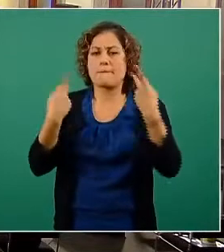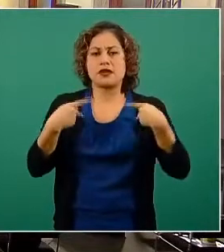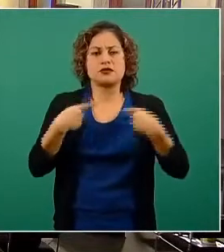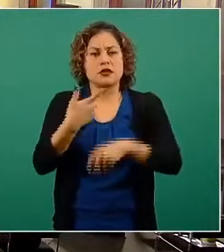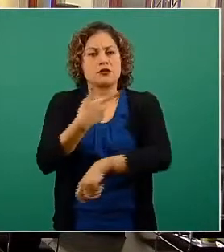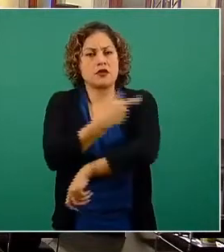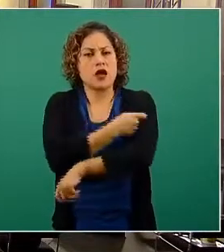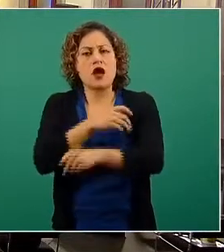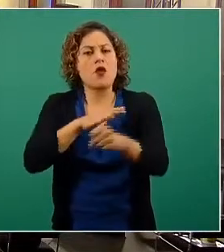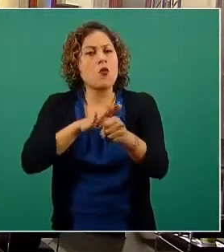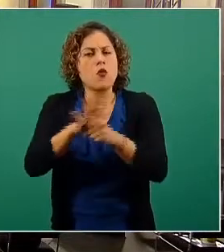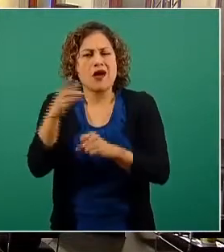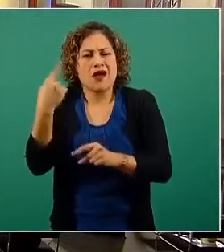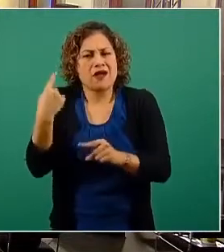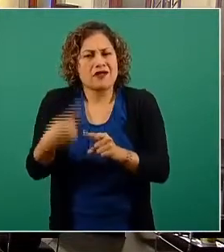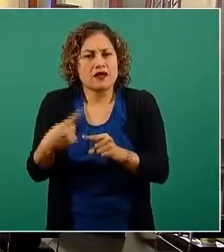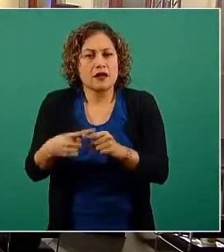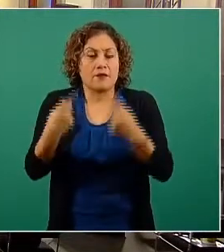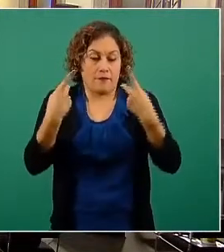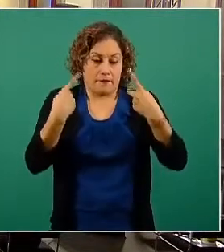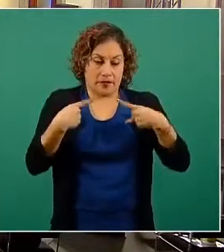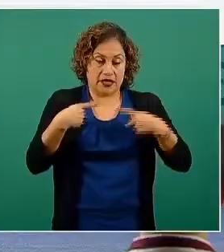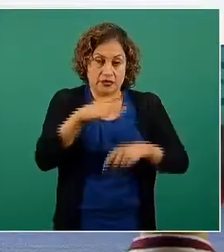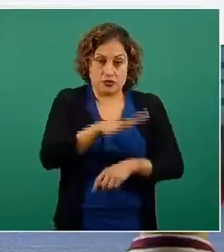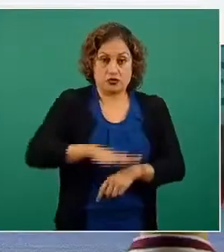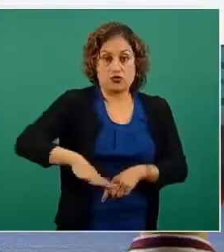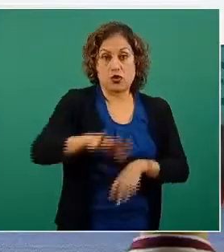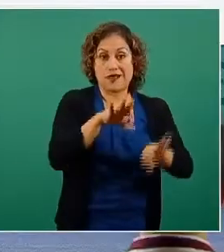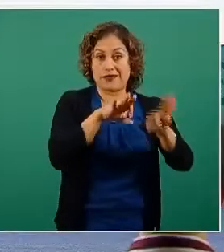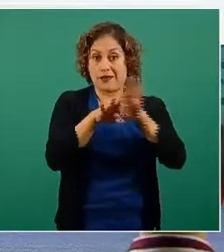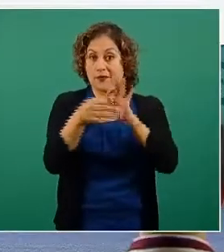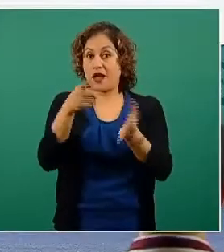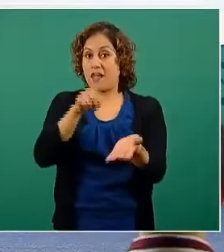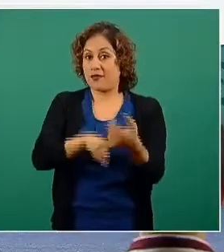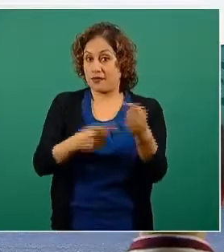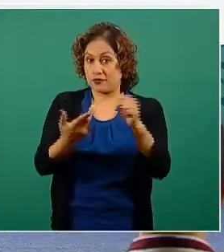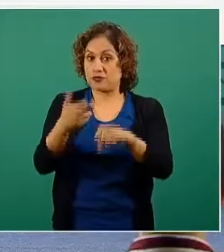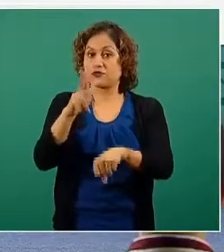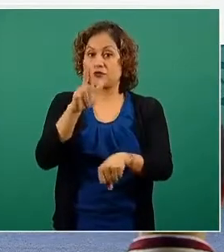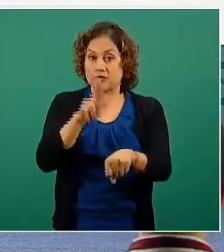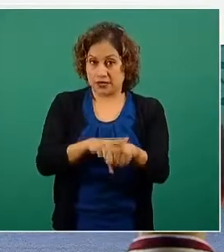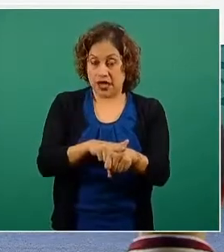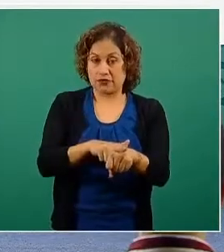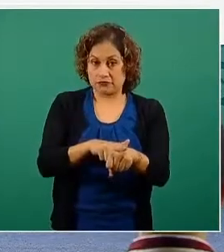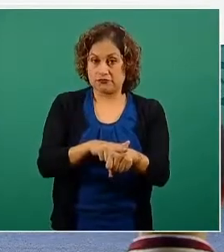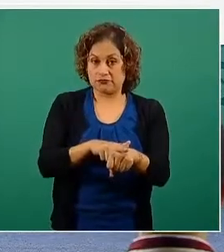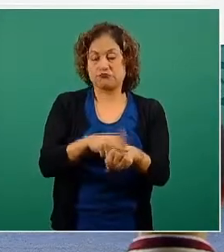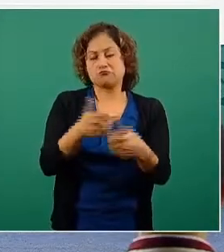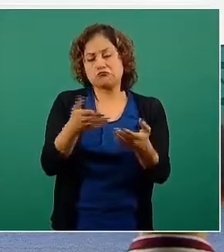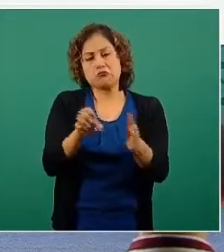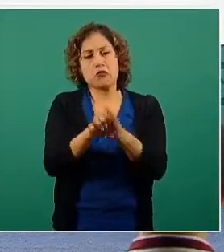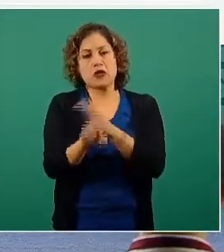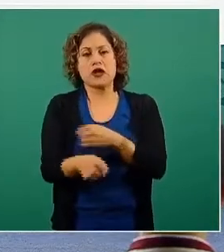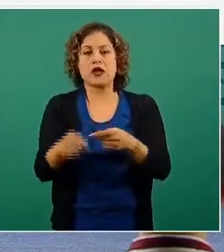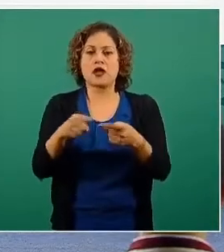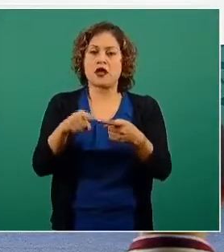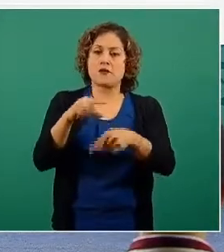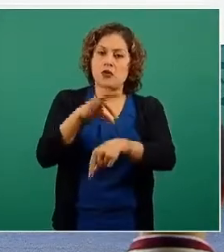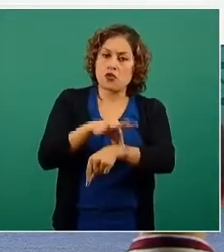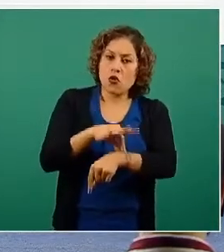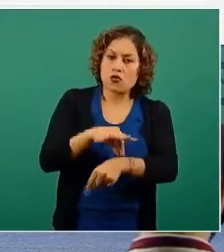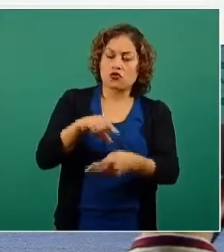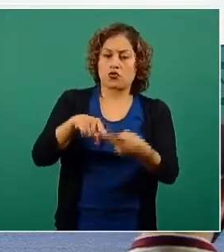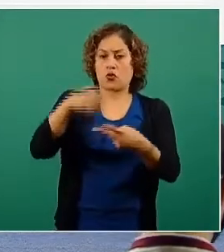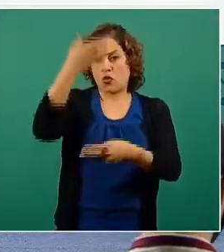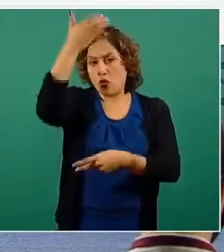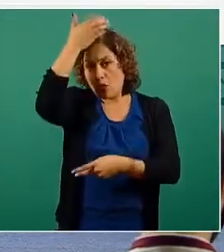están viendo, pues estamos tomando en cuenta no solo al personal médico, es médico, paramédico, enfermeras,